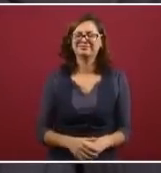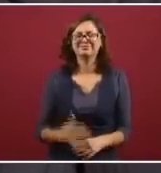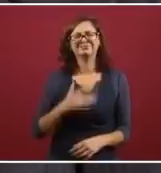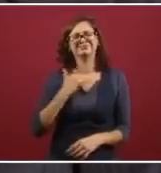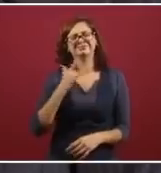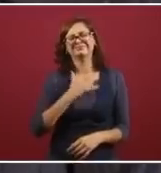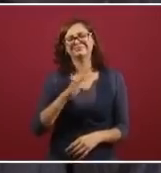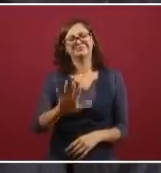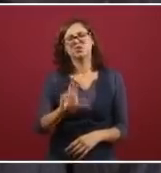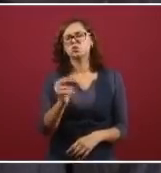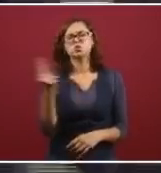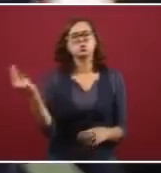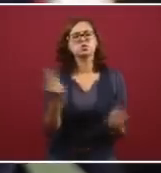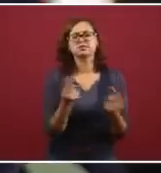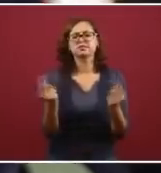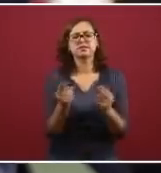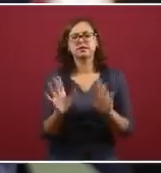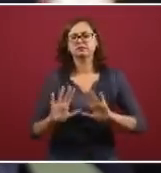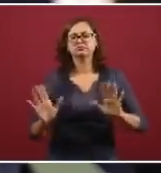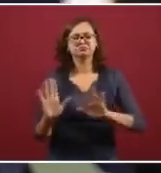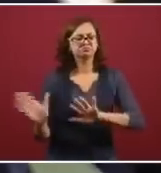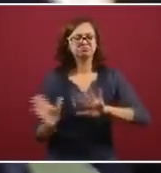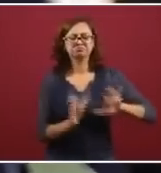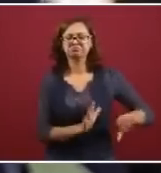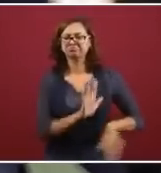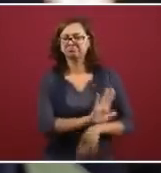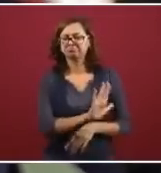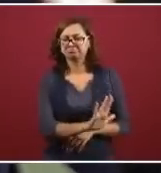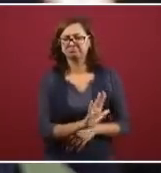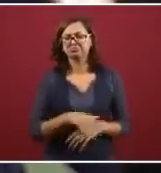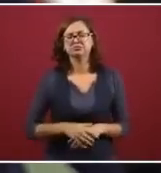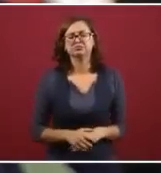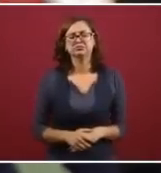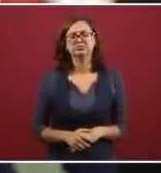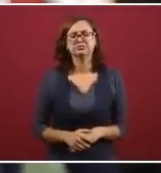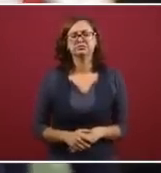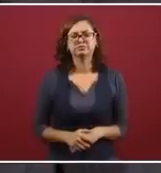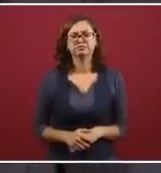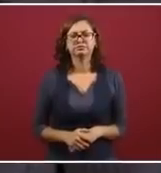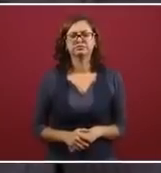que no se usara, o sea, de que